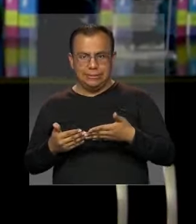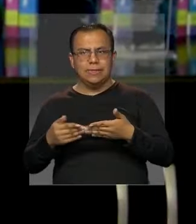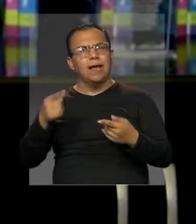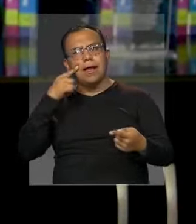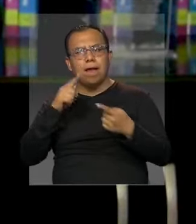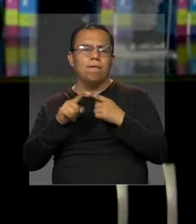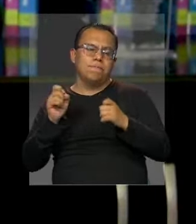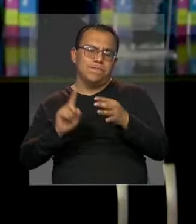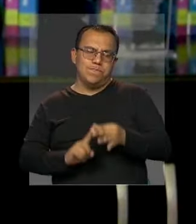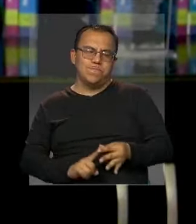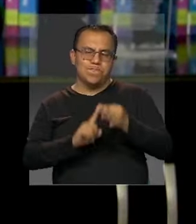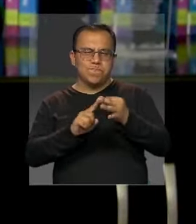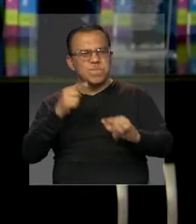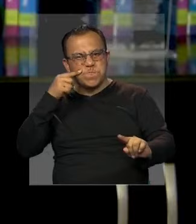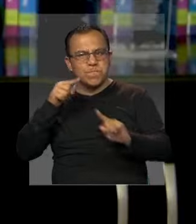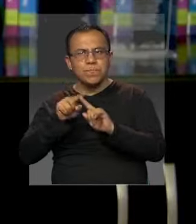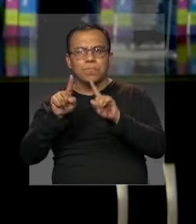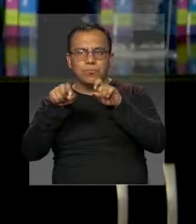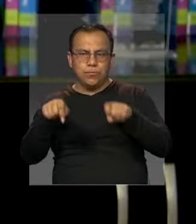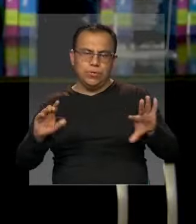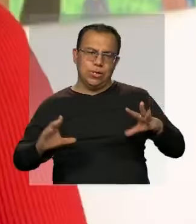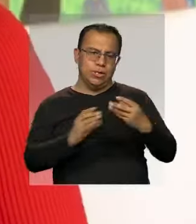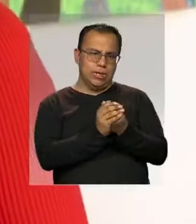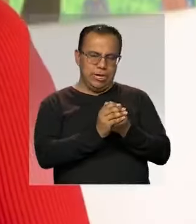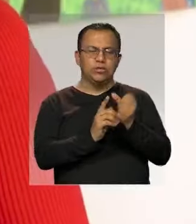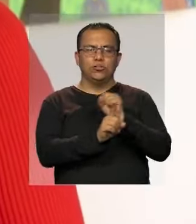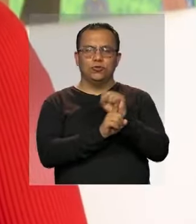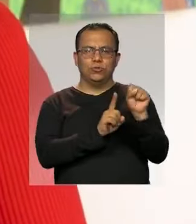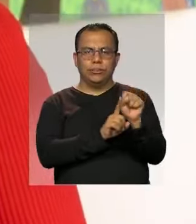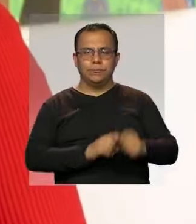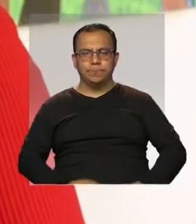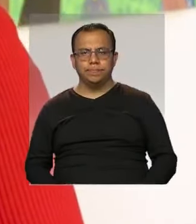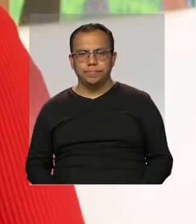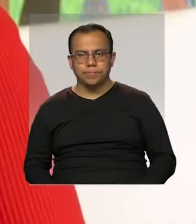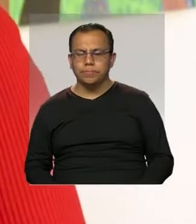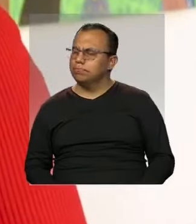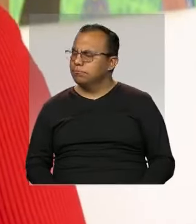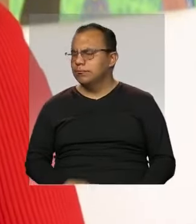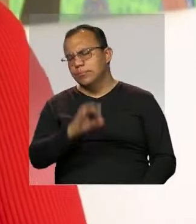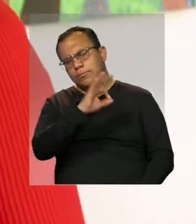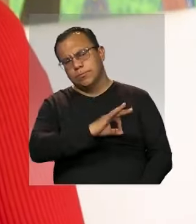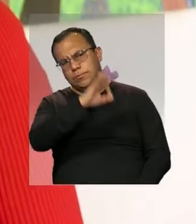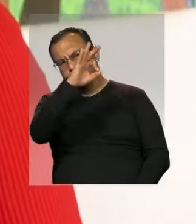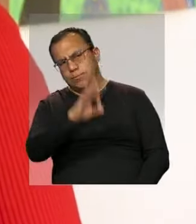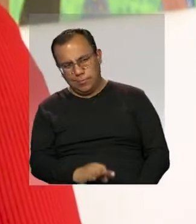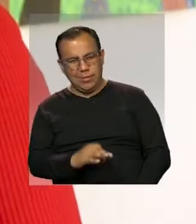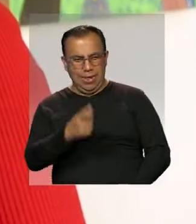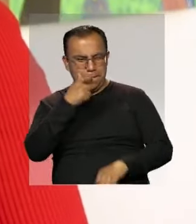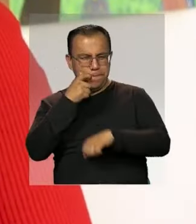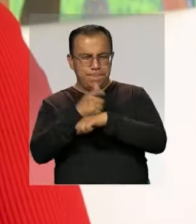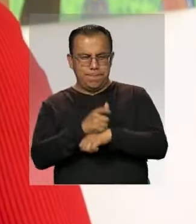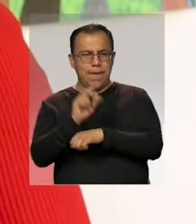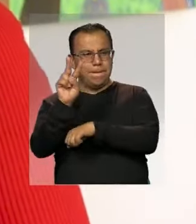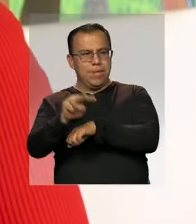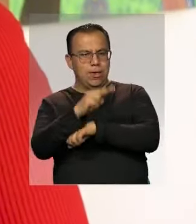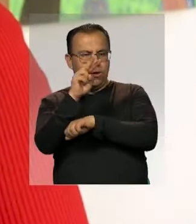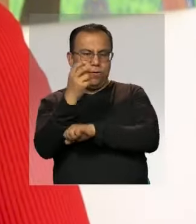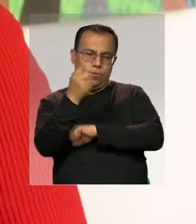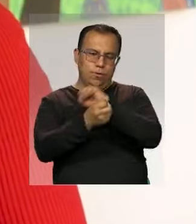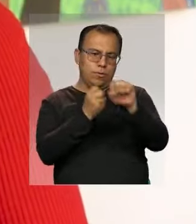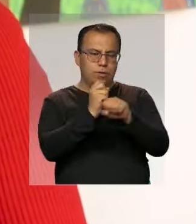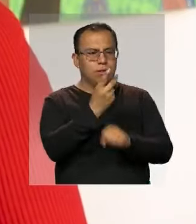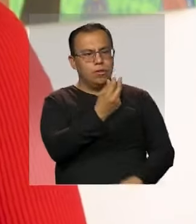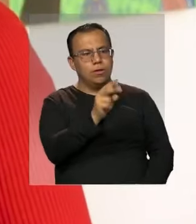que tenemos específicamente con integración social. De acuerdo con cifras de la Veeduría Distrital del